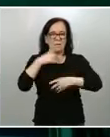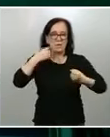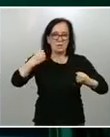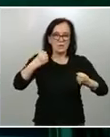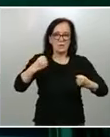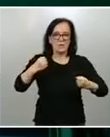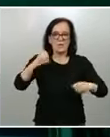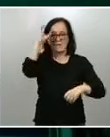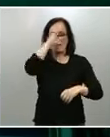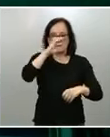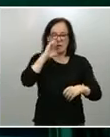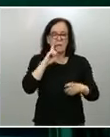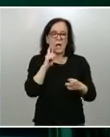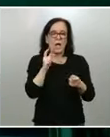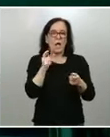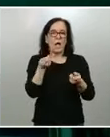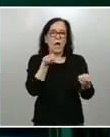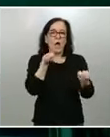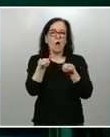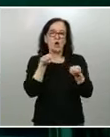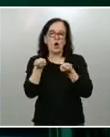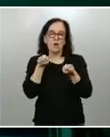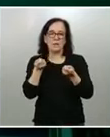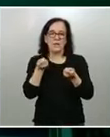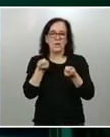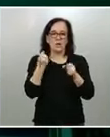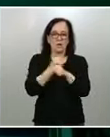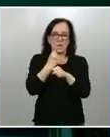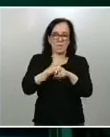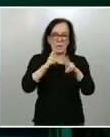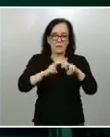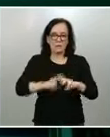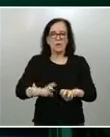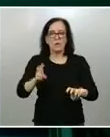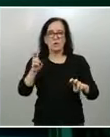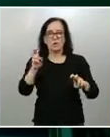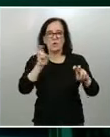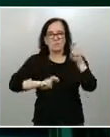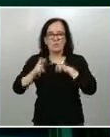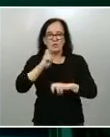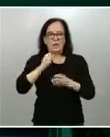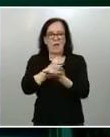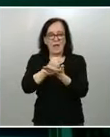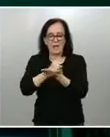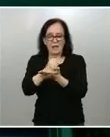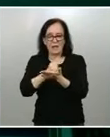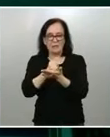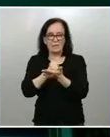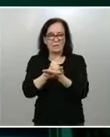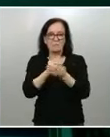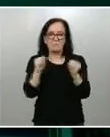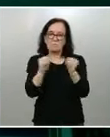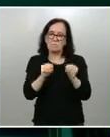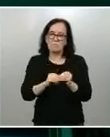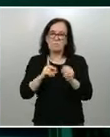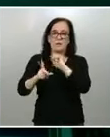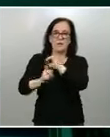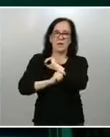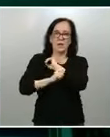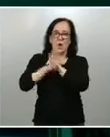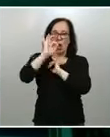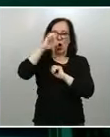coordinar los trabajos de investigación en la búsqueda de medicamentos acorde con la estrategia de la oms para acelerar